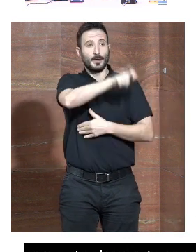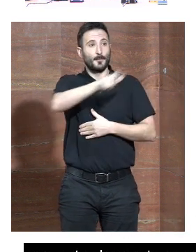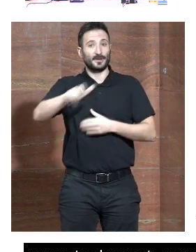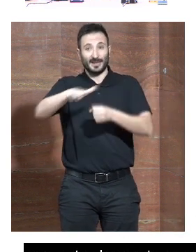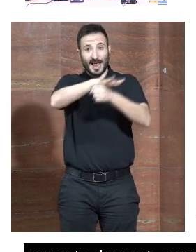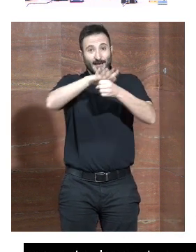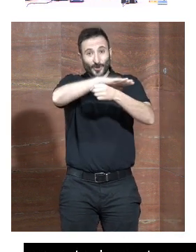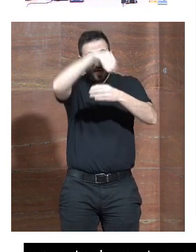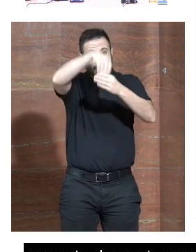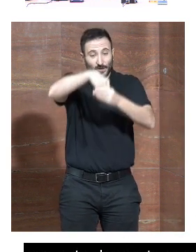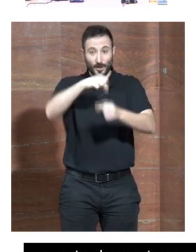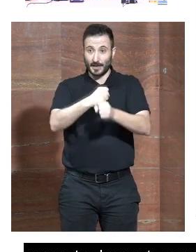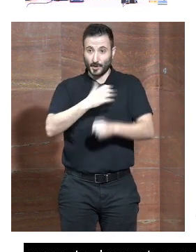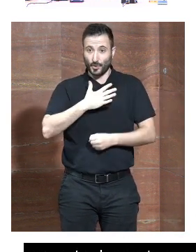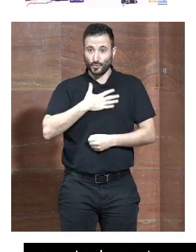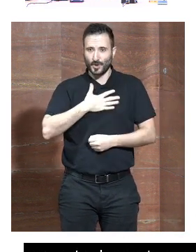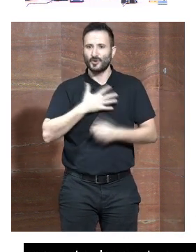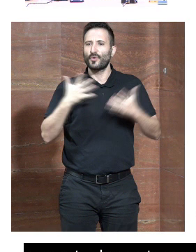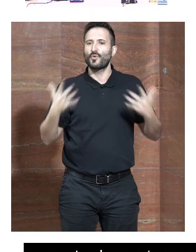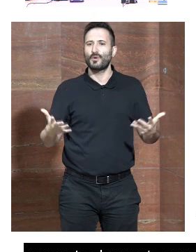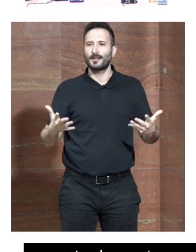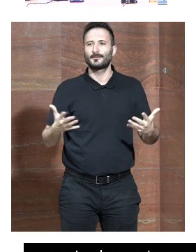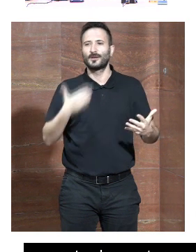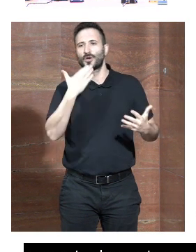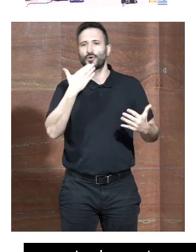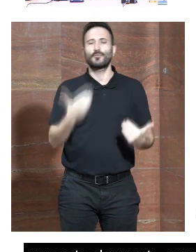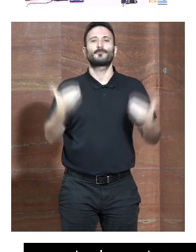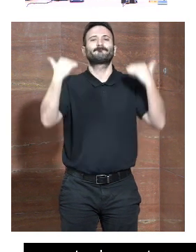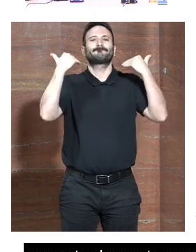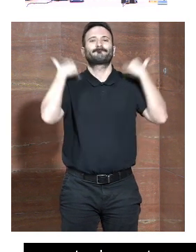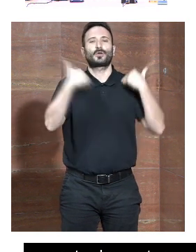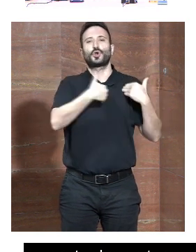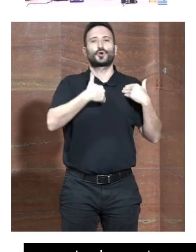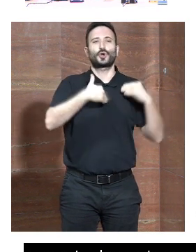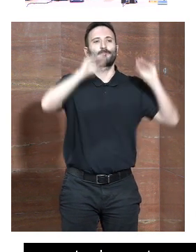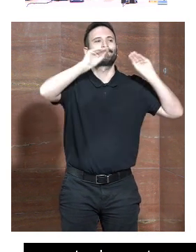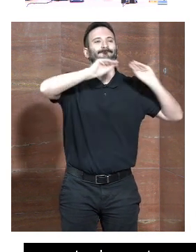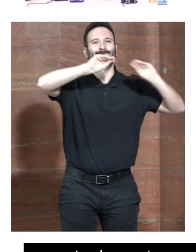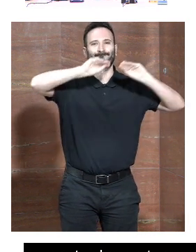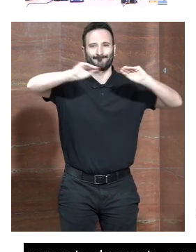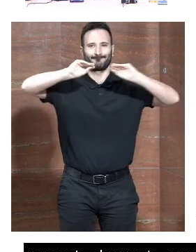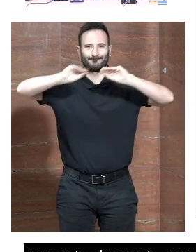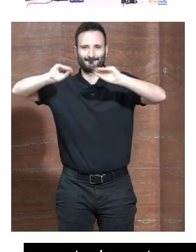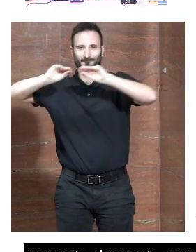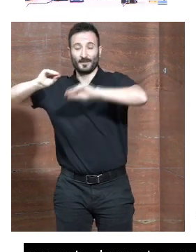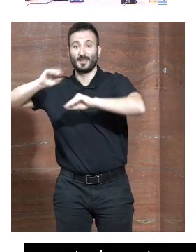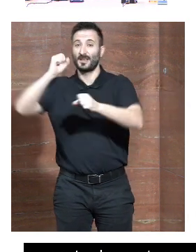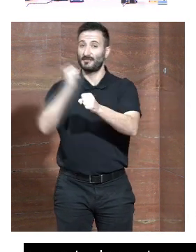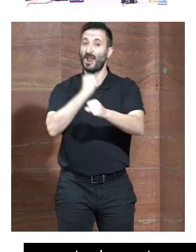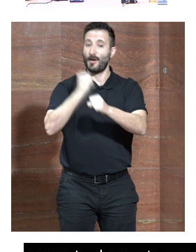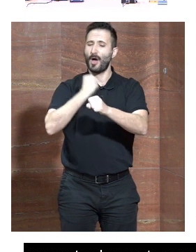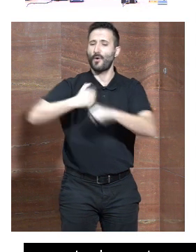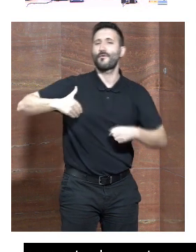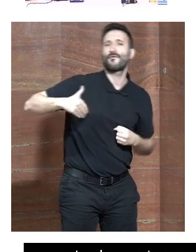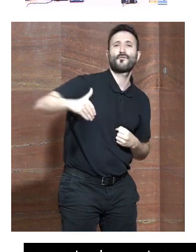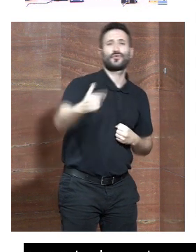estamos en este ámbito, es hacer esa labor de evangelización. Y tenemos una tarea muy importante por delante, y